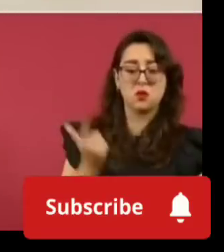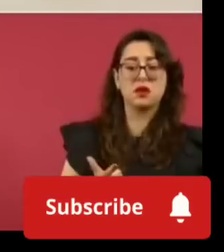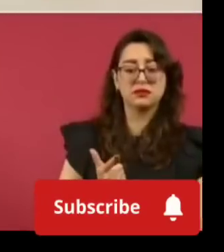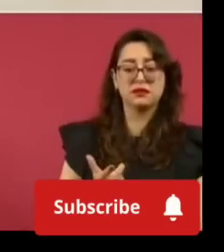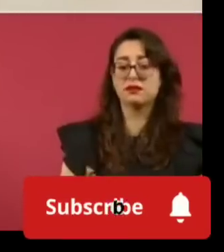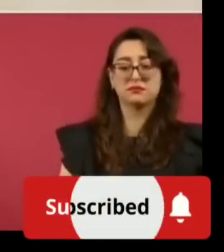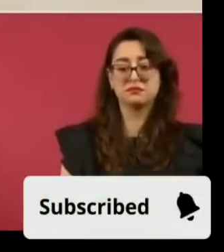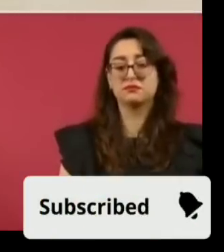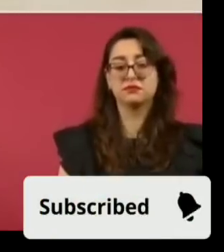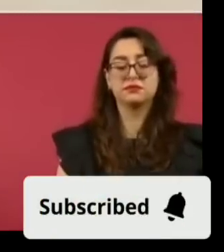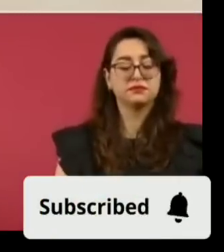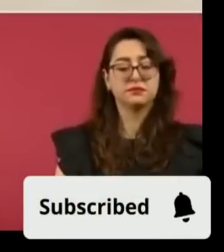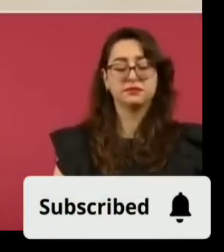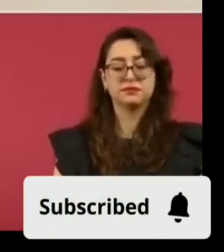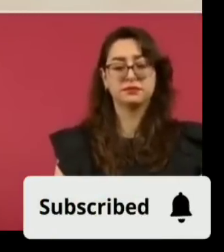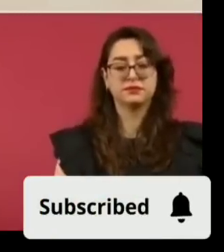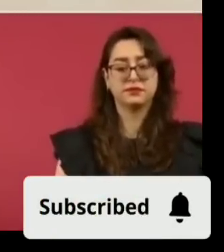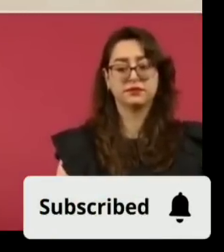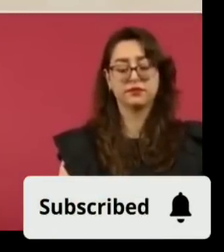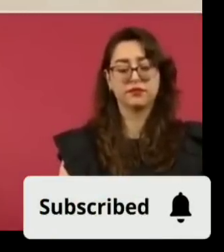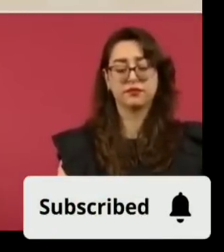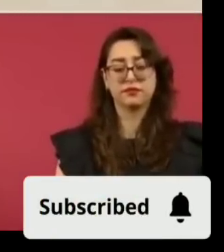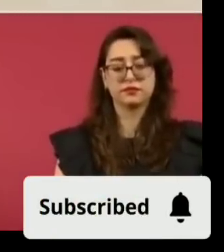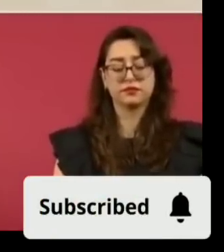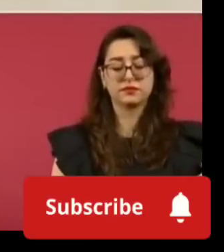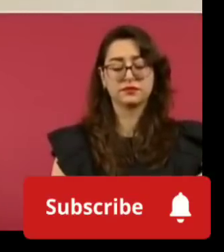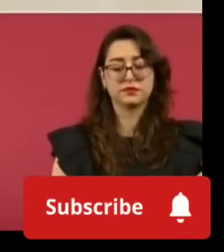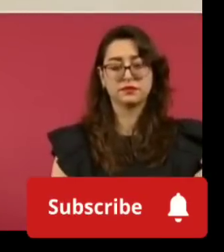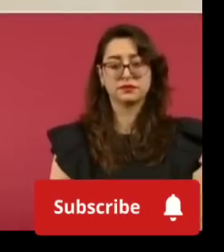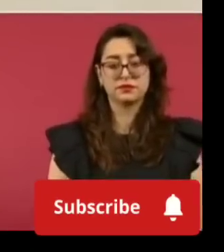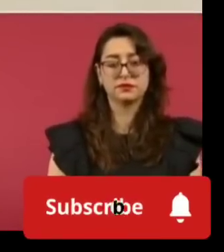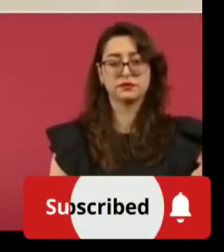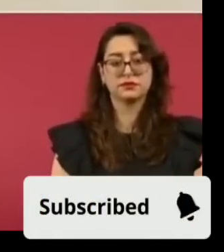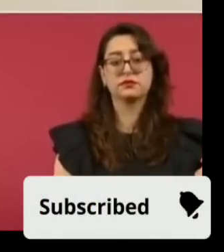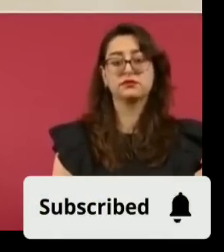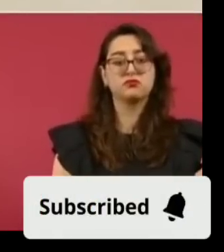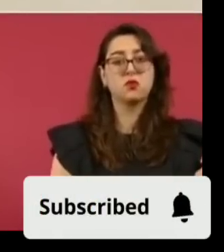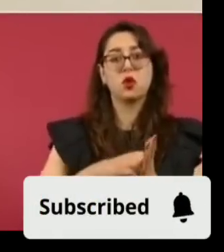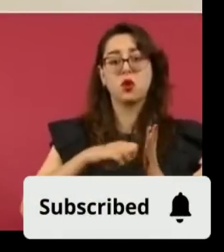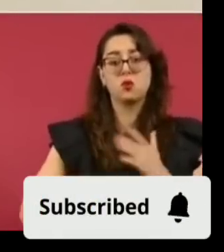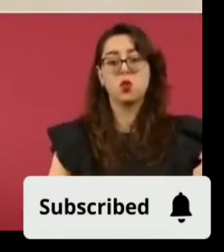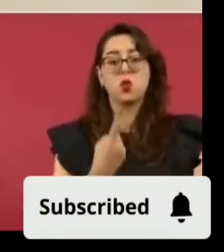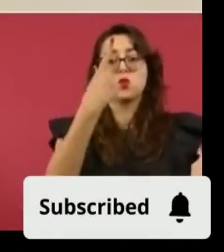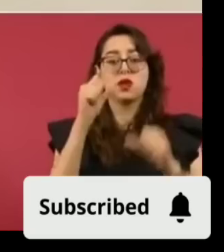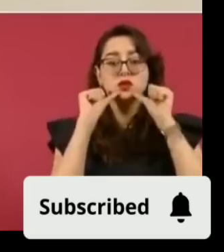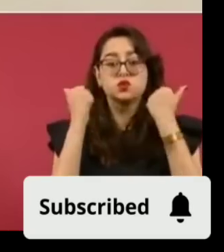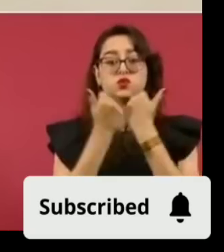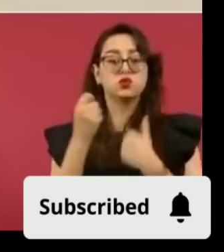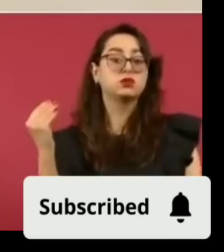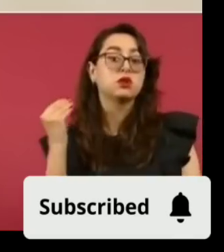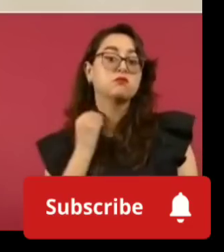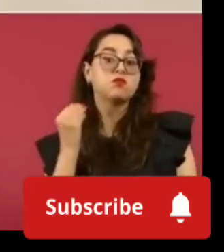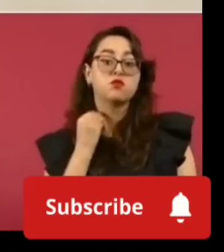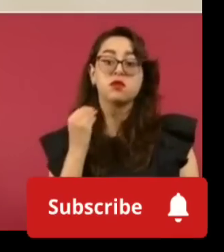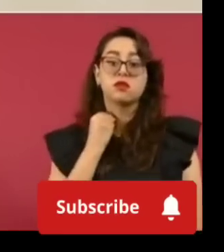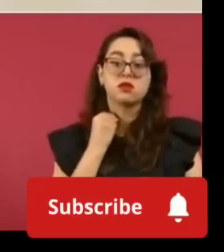existe una asociación de abogados con estas características